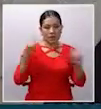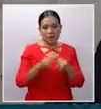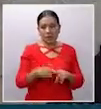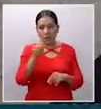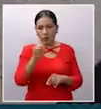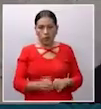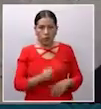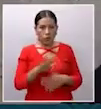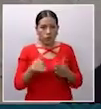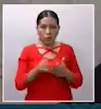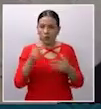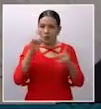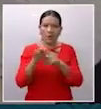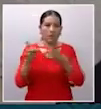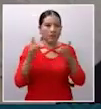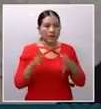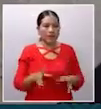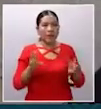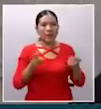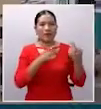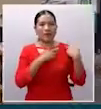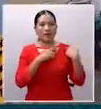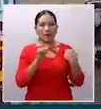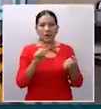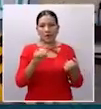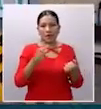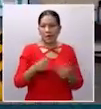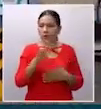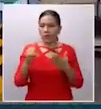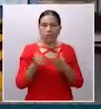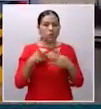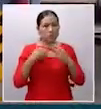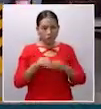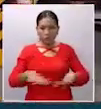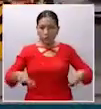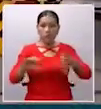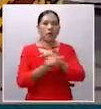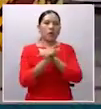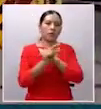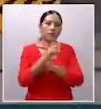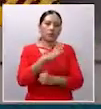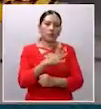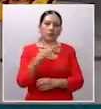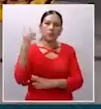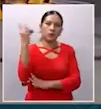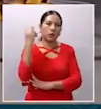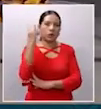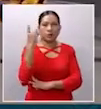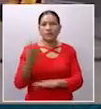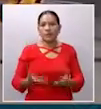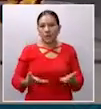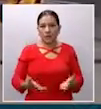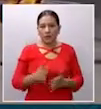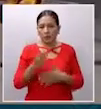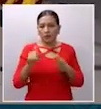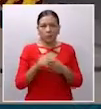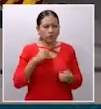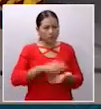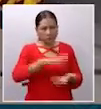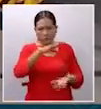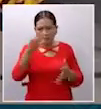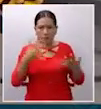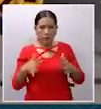ministro, de nuestro director ejecutivo, el ingeniero Germán Jiménez. Hemos garantizado el abastecimiento y está garantizado en todo el territorio boliviano. Nosotros sacamos un volumen